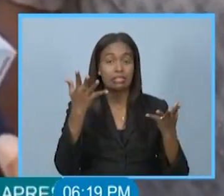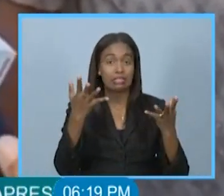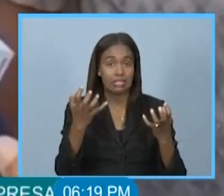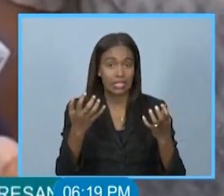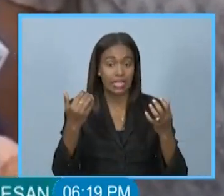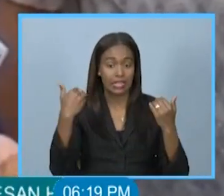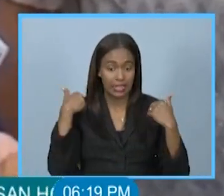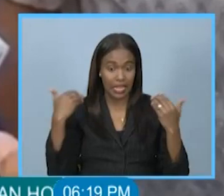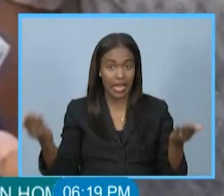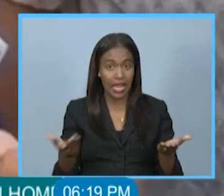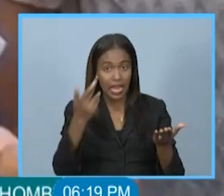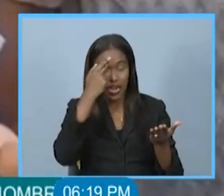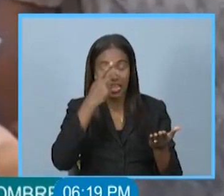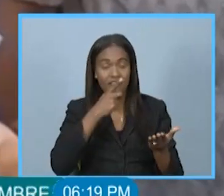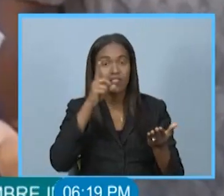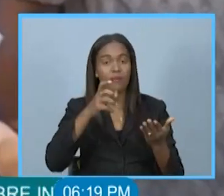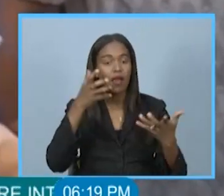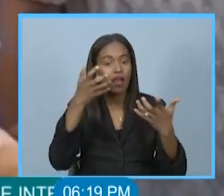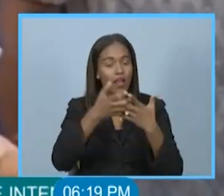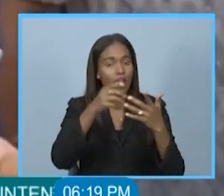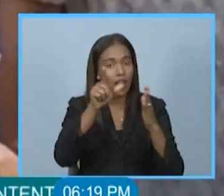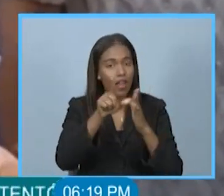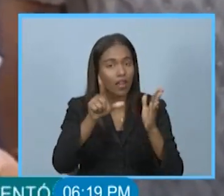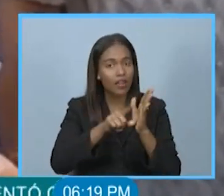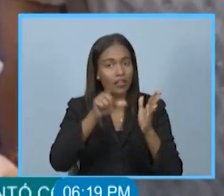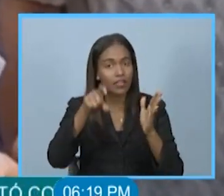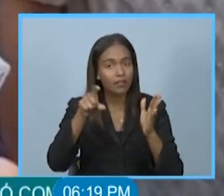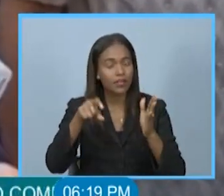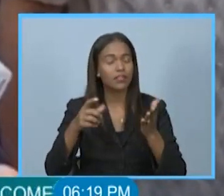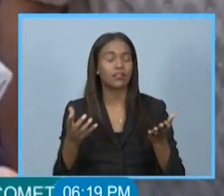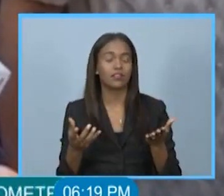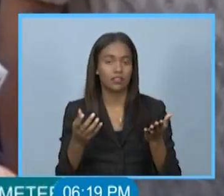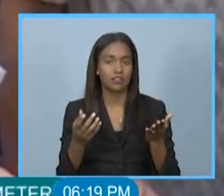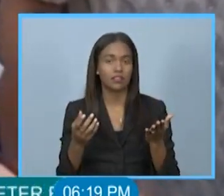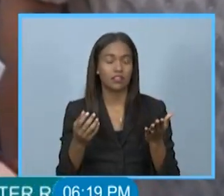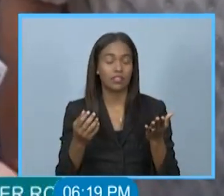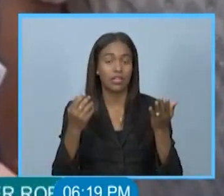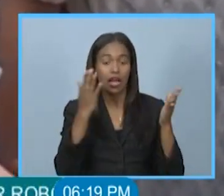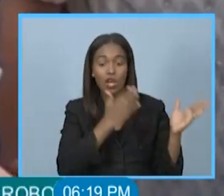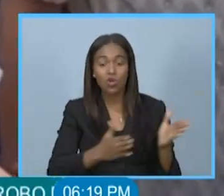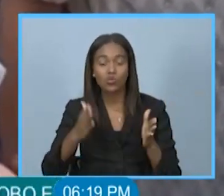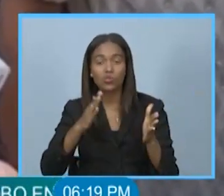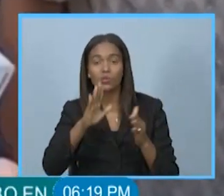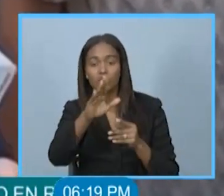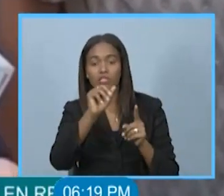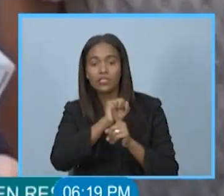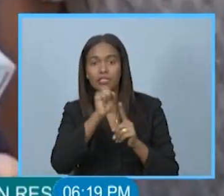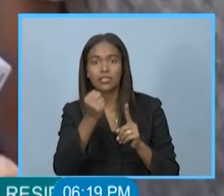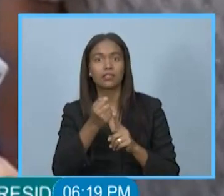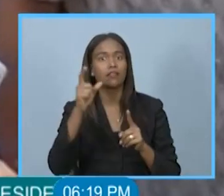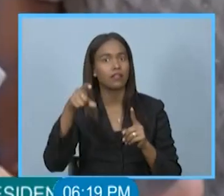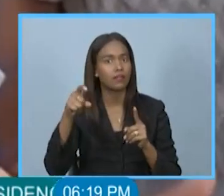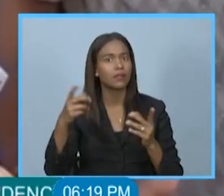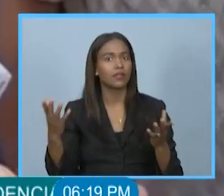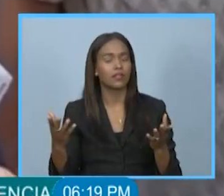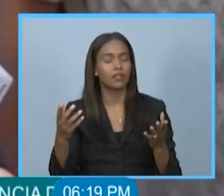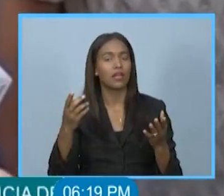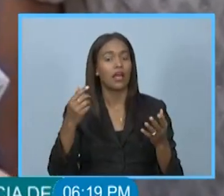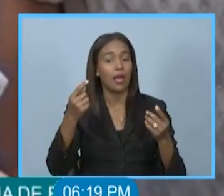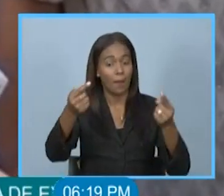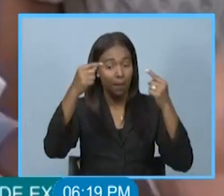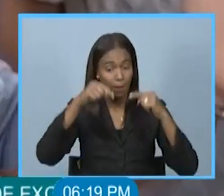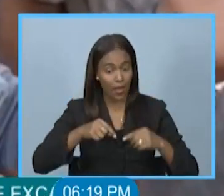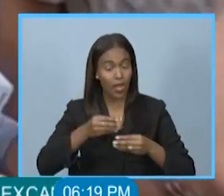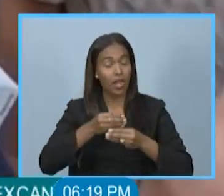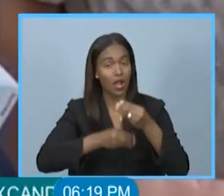que quiera está en este país debe estar de manera regular de manera regular que organicen su estado migratorio y vengan a ese